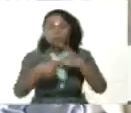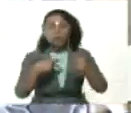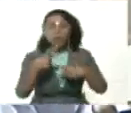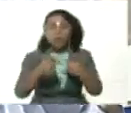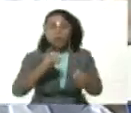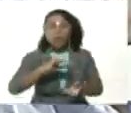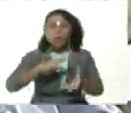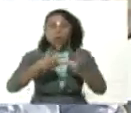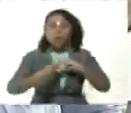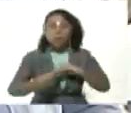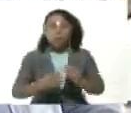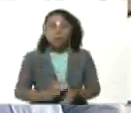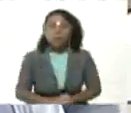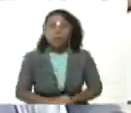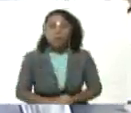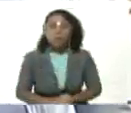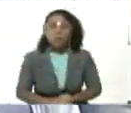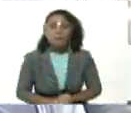CLAP,